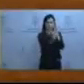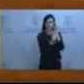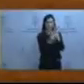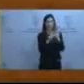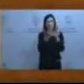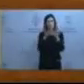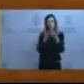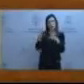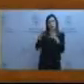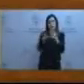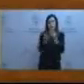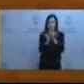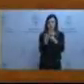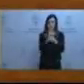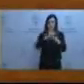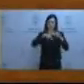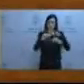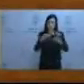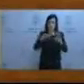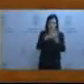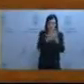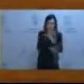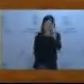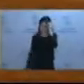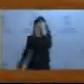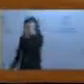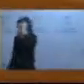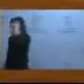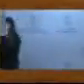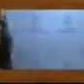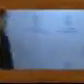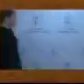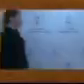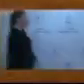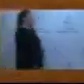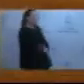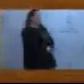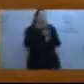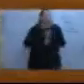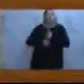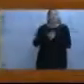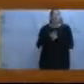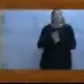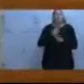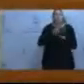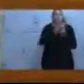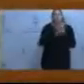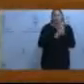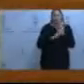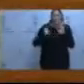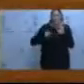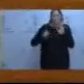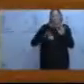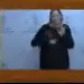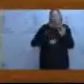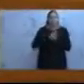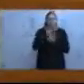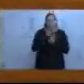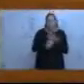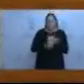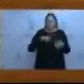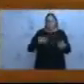transaccional y que luego les explicaré. Bien, por lo tanto, la primera prioridad de un programa de desfibrilación temprana debe ser el desarrollo eficaz de la